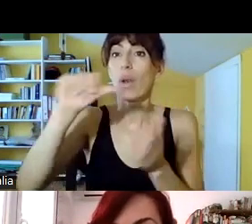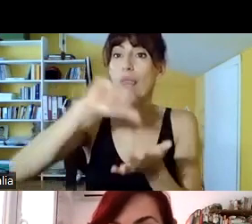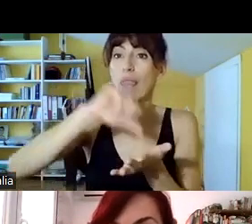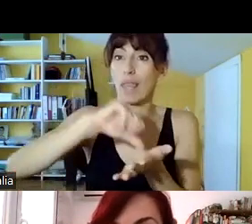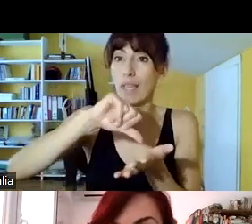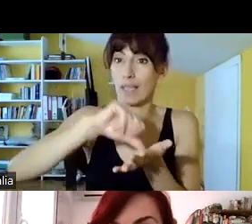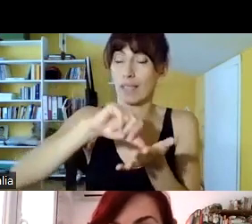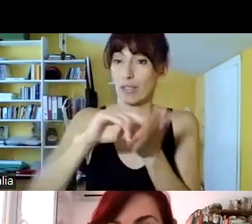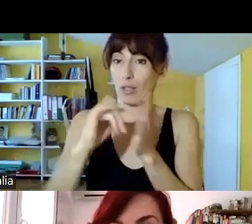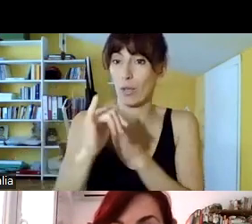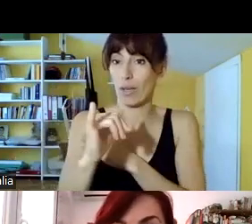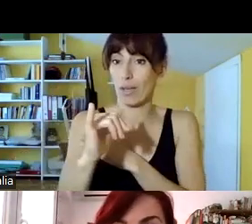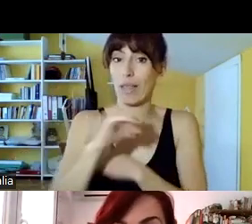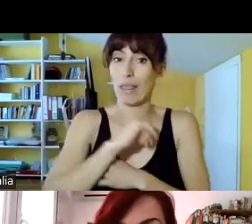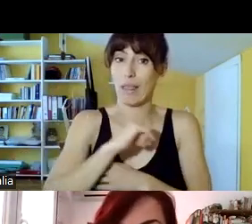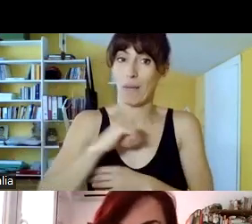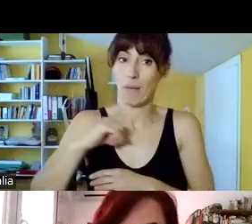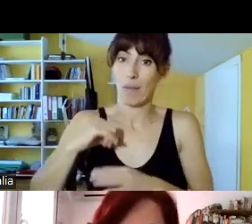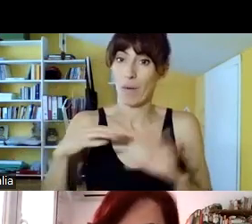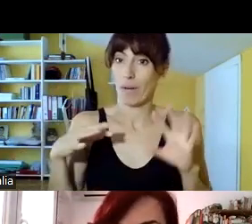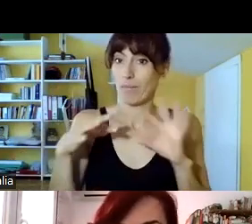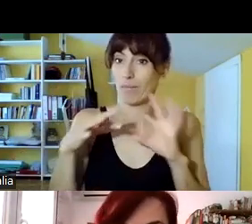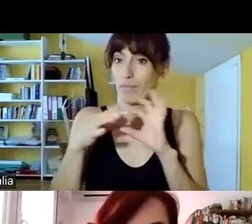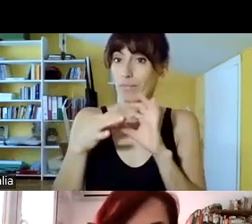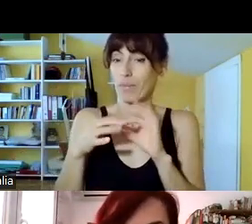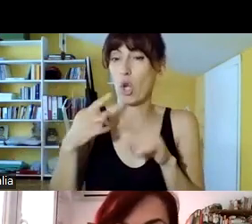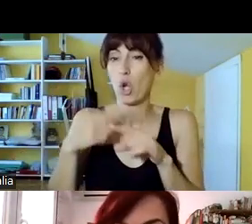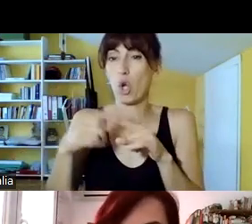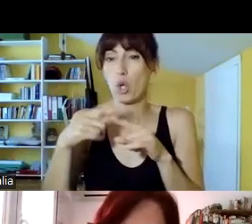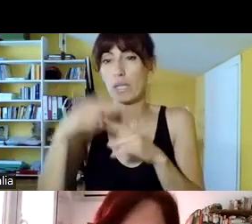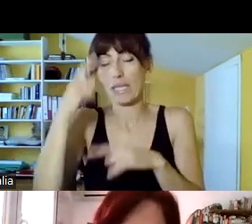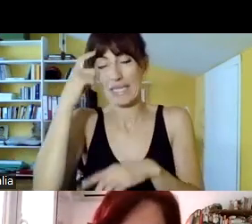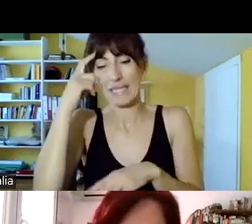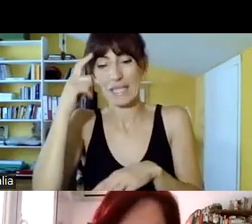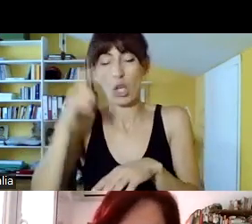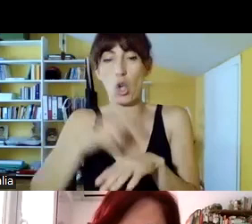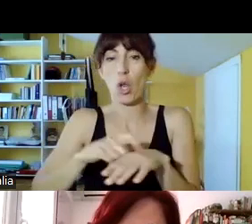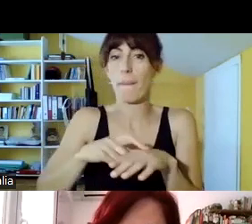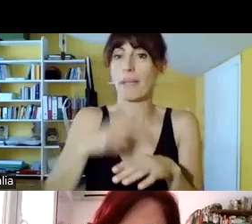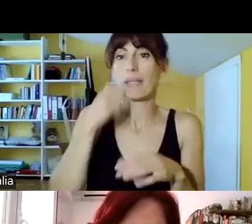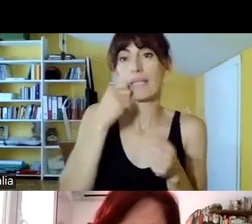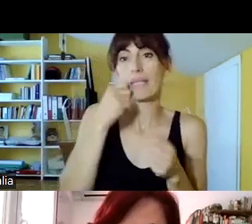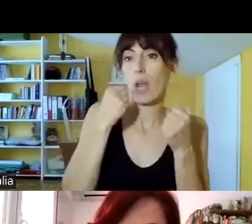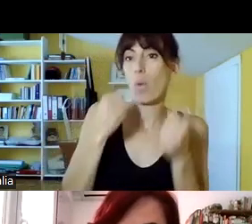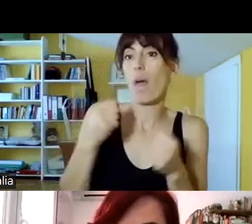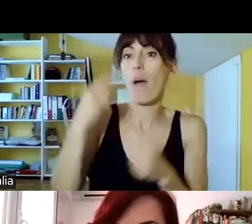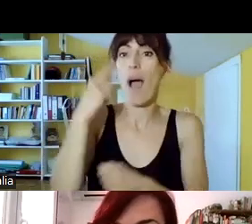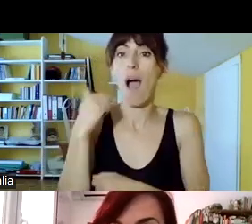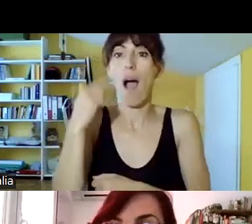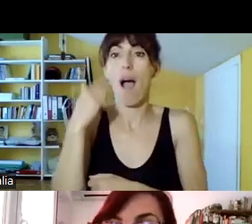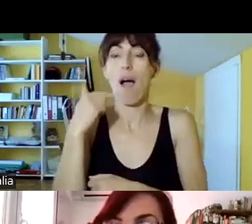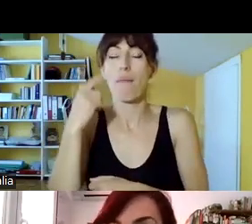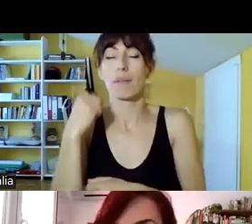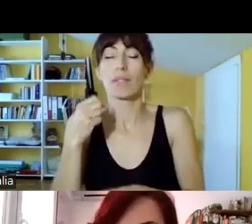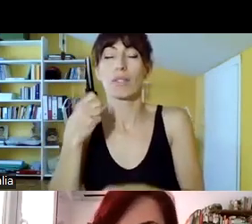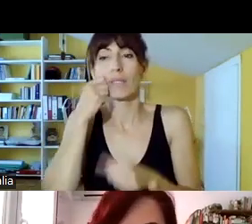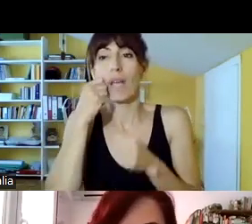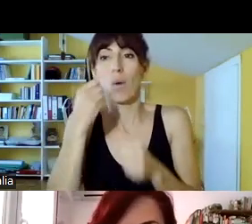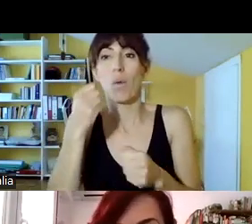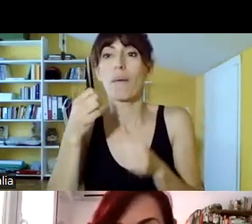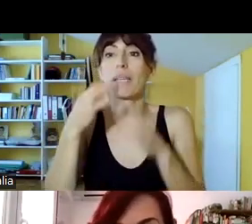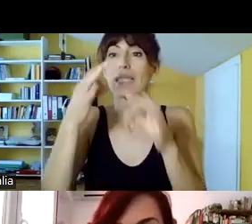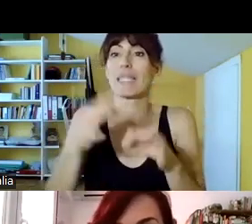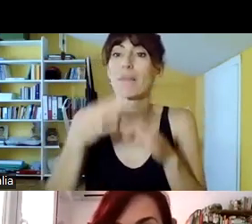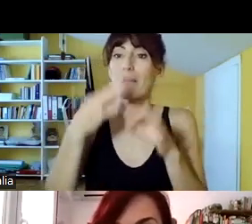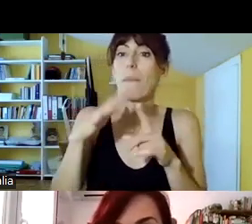interno, ¿no? En la parte individual, qué cosas son psicológicamente saludables o cuáles son hábitos saludables, pero siempre con esta